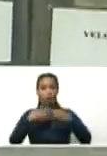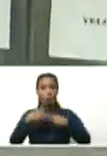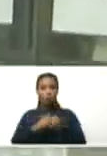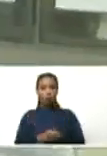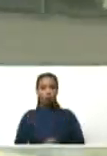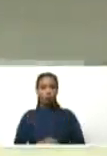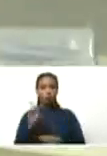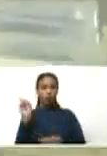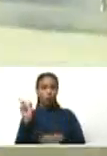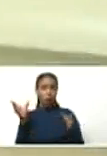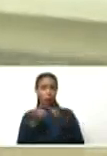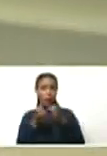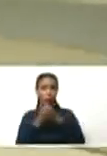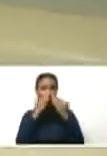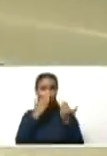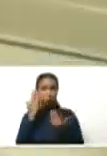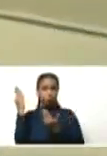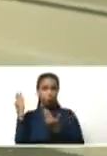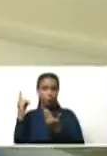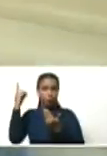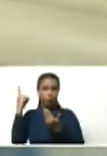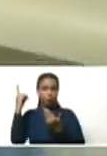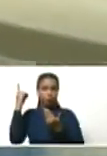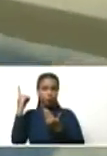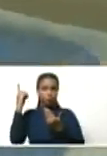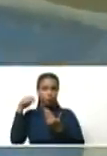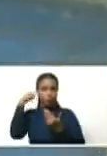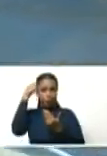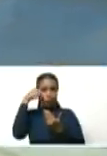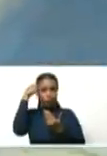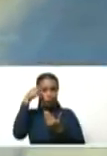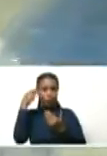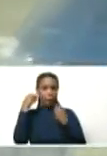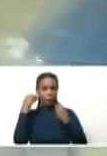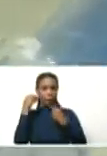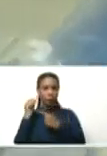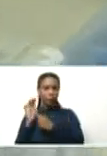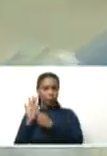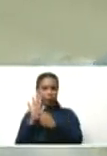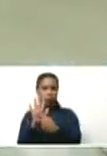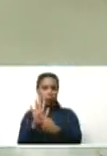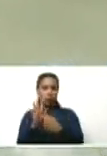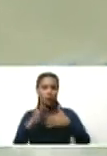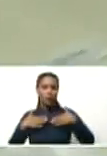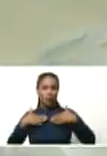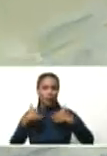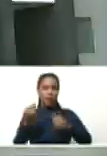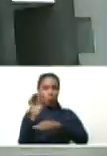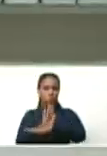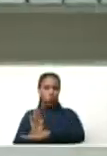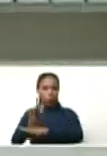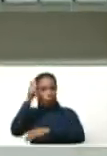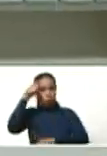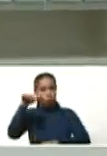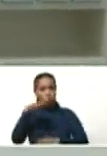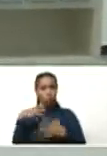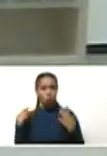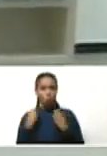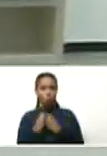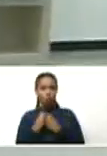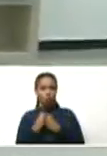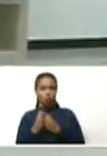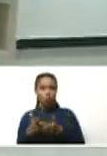aquí estamos podiendo presenciar en cada una de las imágenes de apoyo para poder garantizar la salud de nuestro pueblo. A mi lado se encuentra también